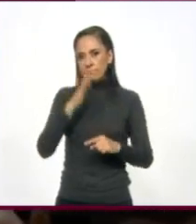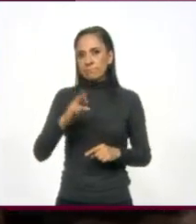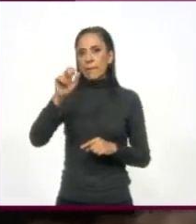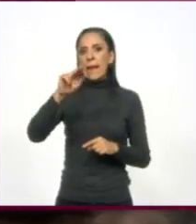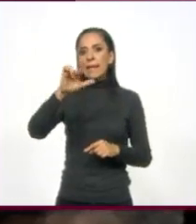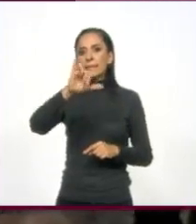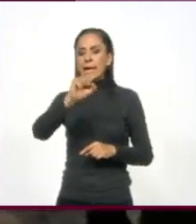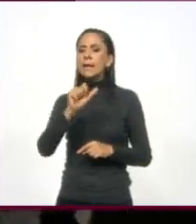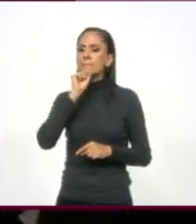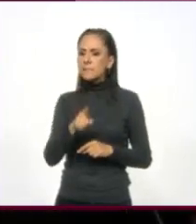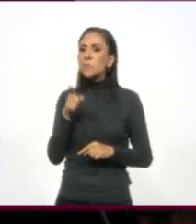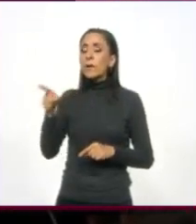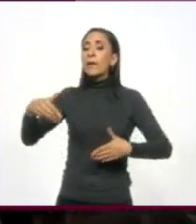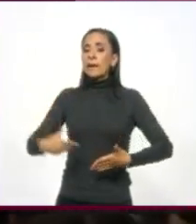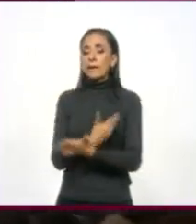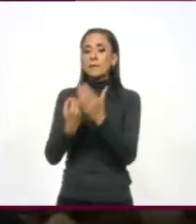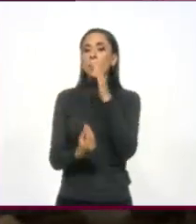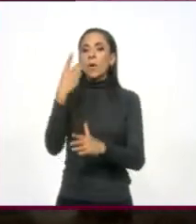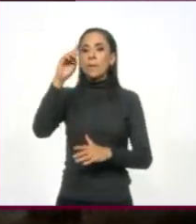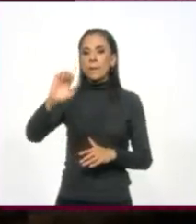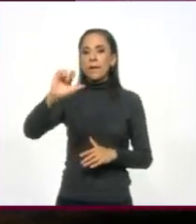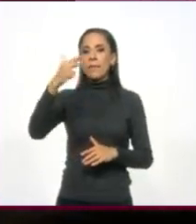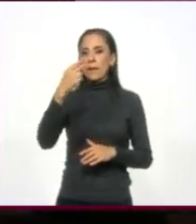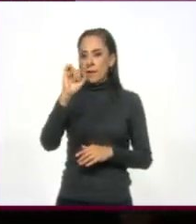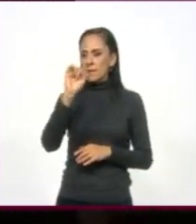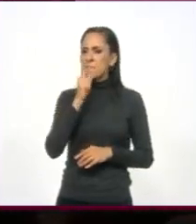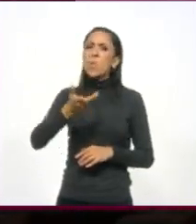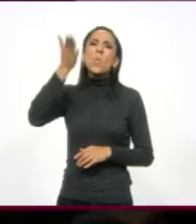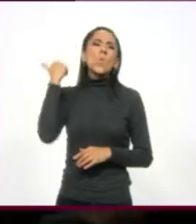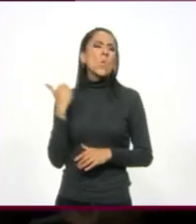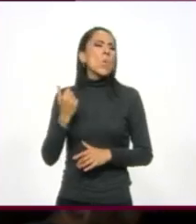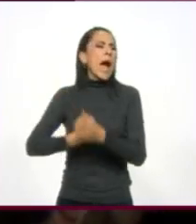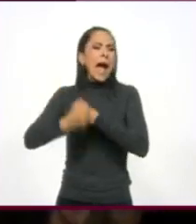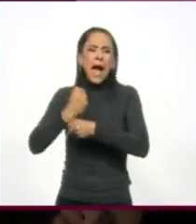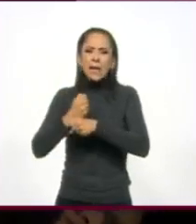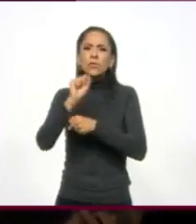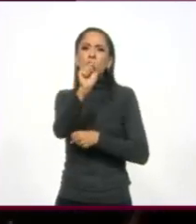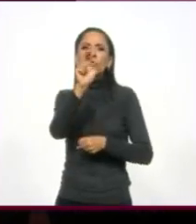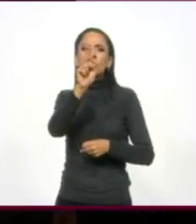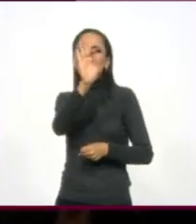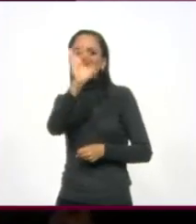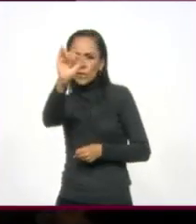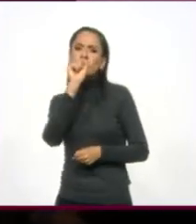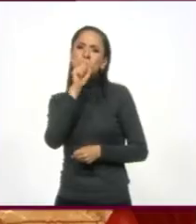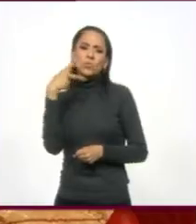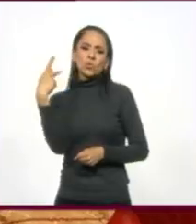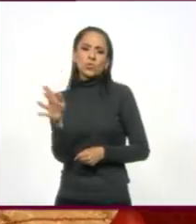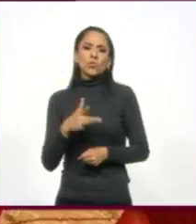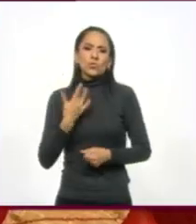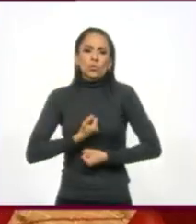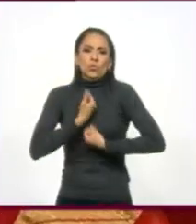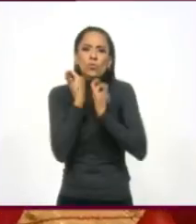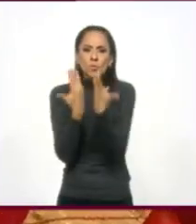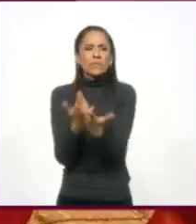cantante residente de Nueva Delhi y que desde hace 20 años interpreta poesía sufi, Rashmi Agarwal. Es